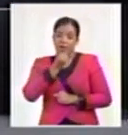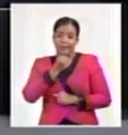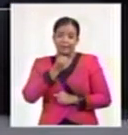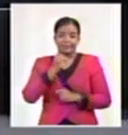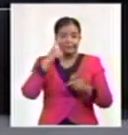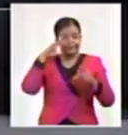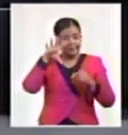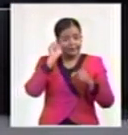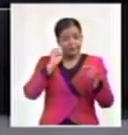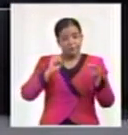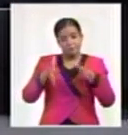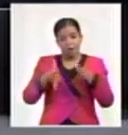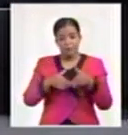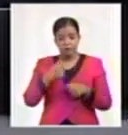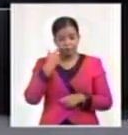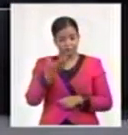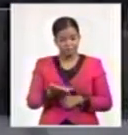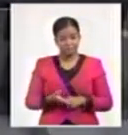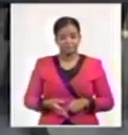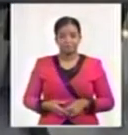siguiente análisis. Vamos a ver.